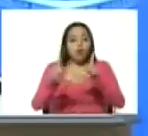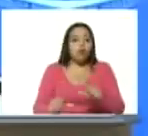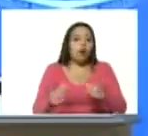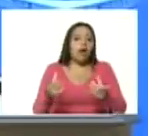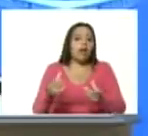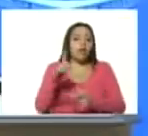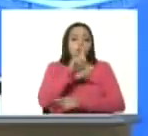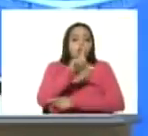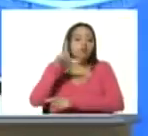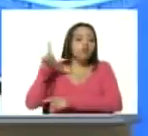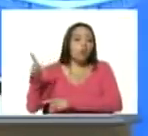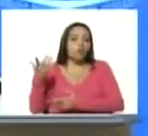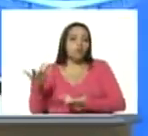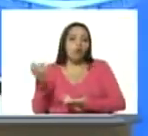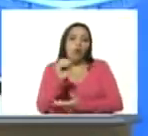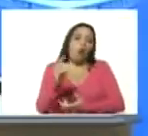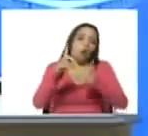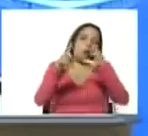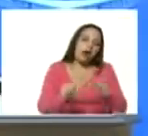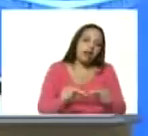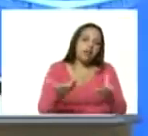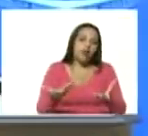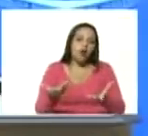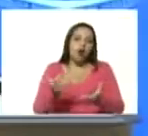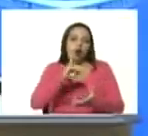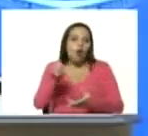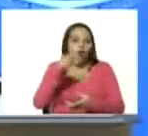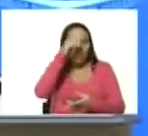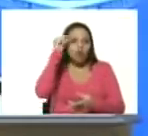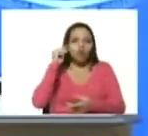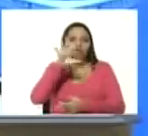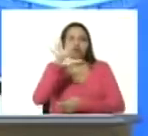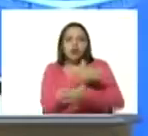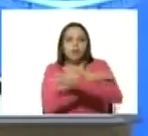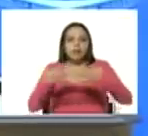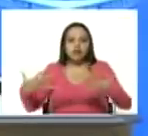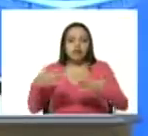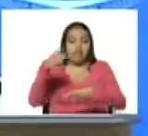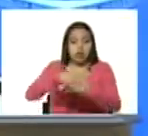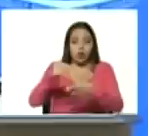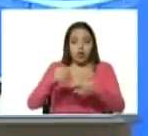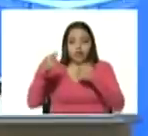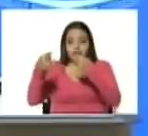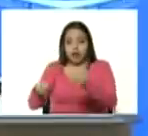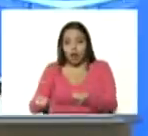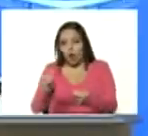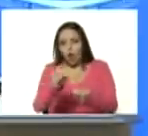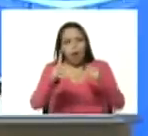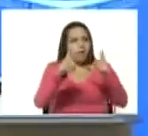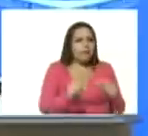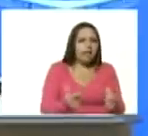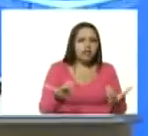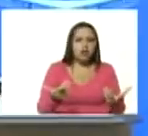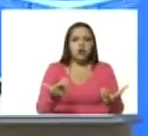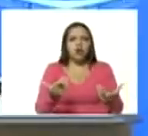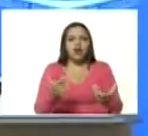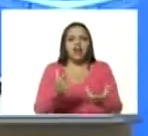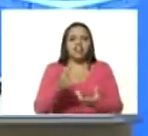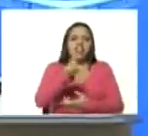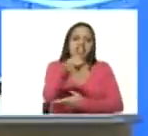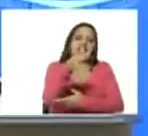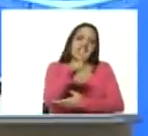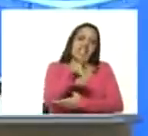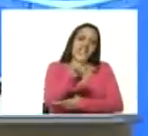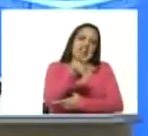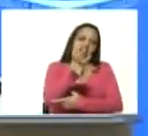López, o de darle un poquito menos plata a Julio Borges de los 5 millones de dólares que le están dando, o menos plata a Freddy Guevara de los 5 millones de dólares que le están